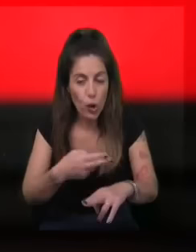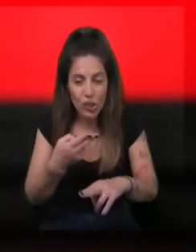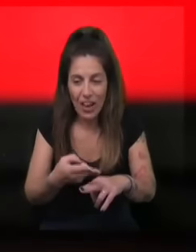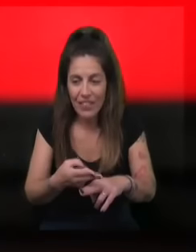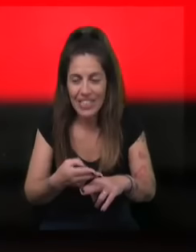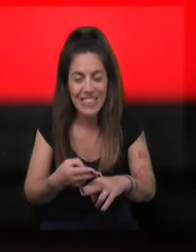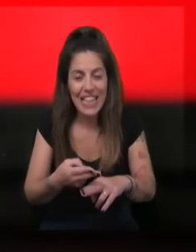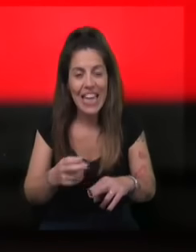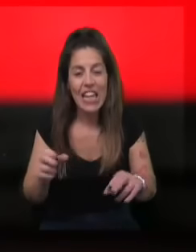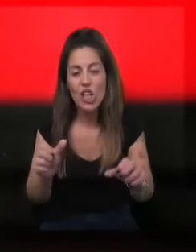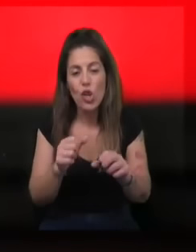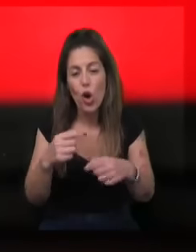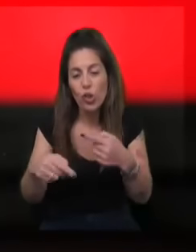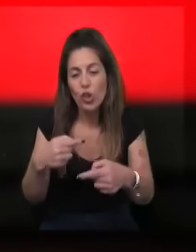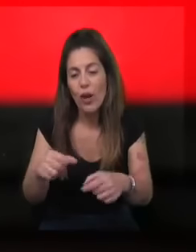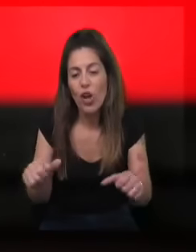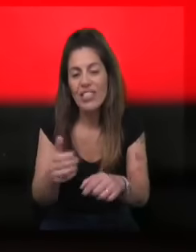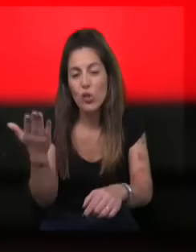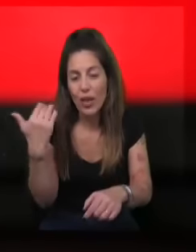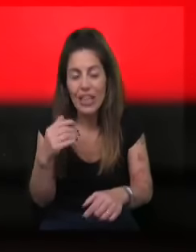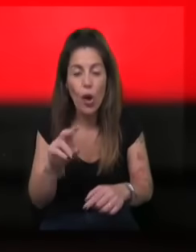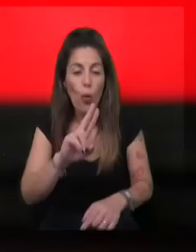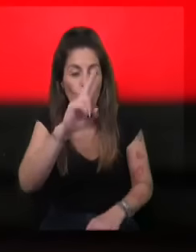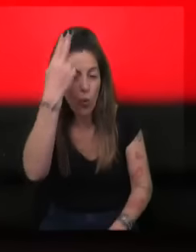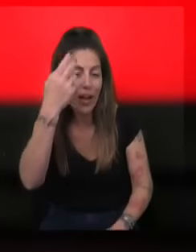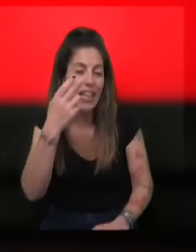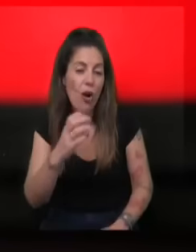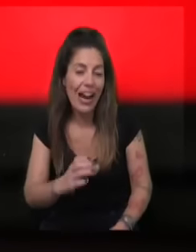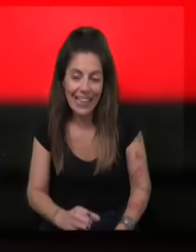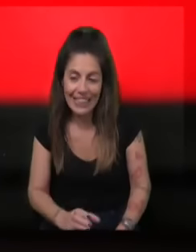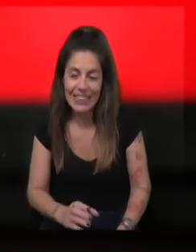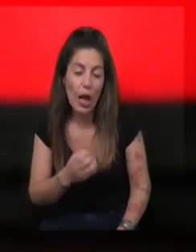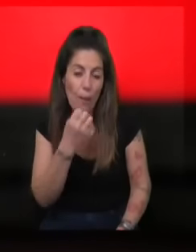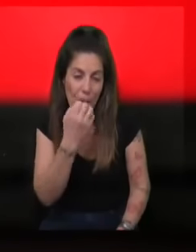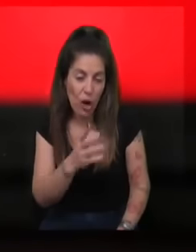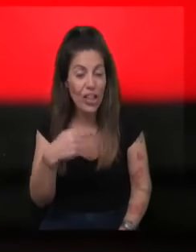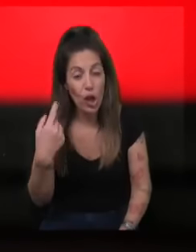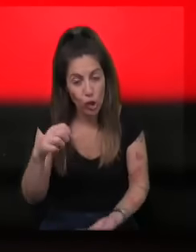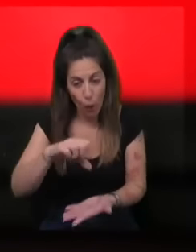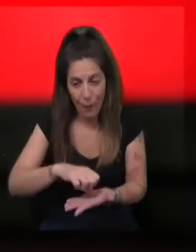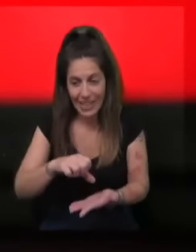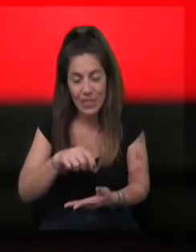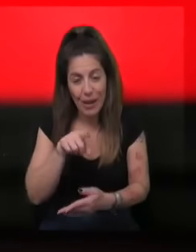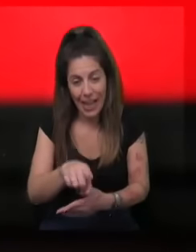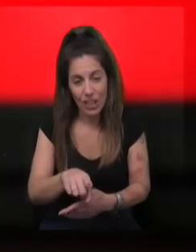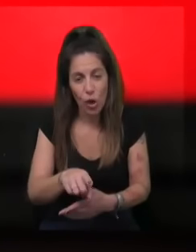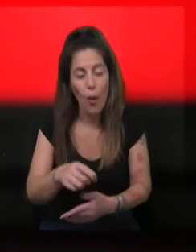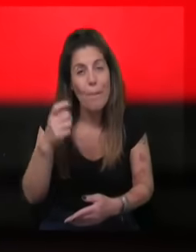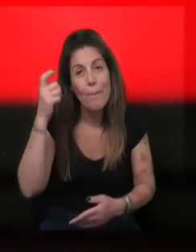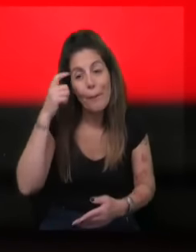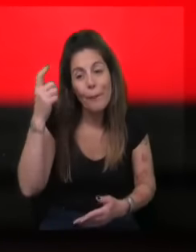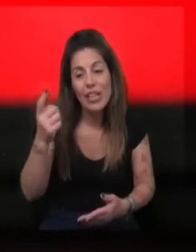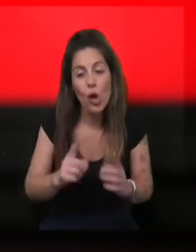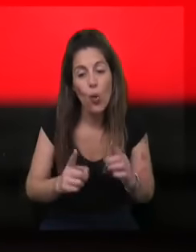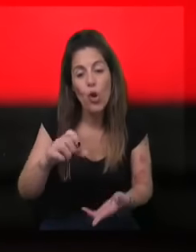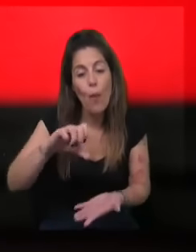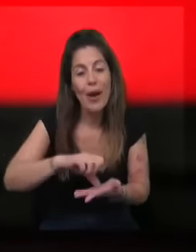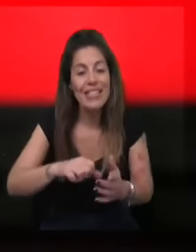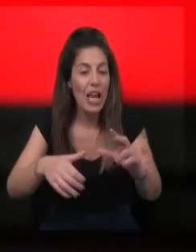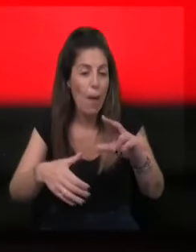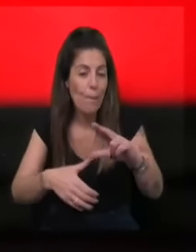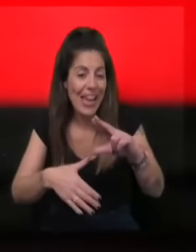con lo que se hizo antes Uruguay tiene algunas características mejores que otros países para esto yo que sé pienso algunos países de América